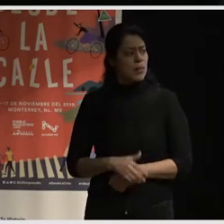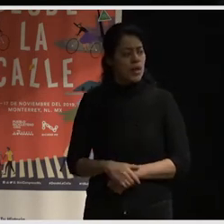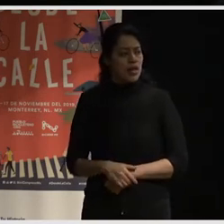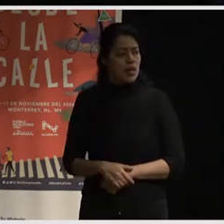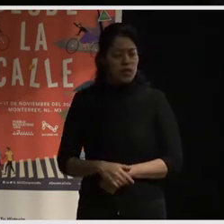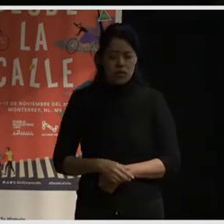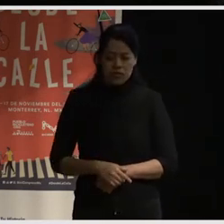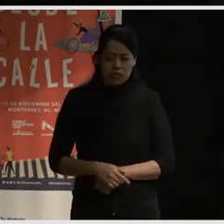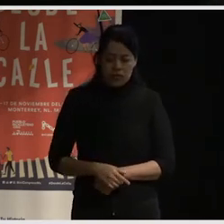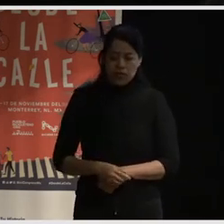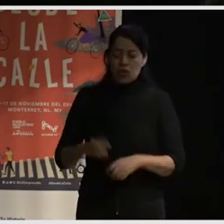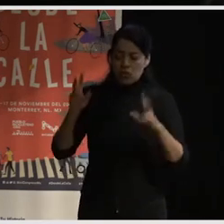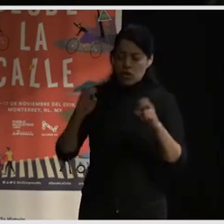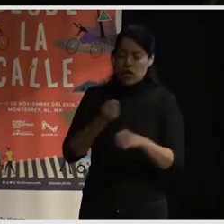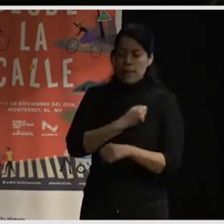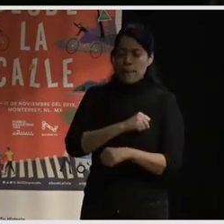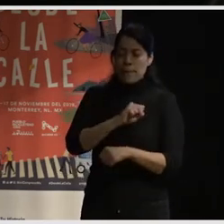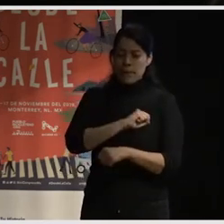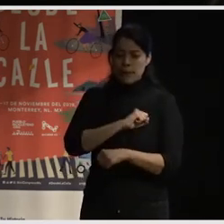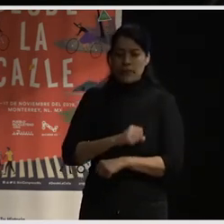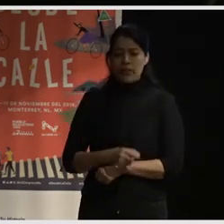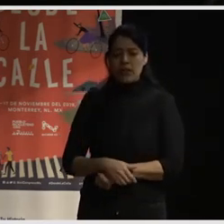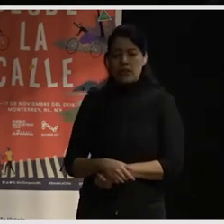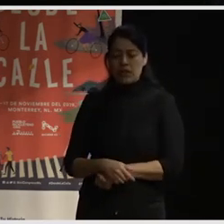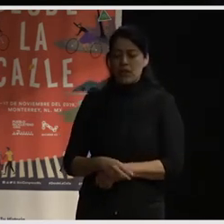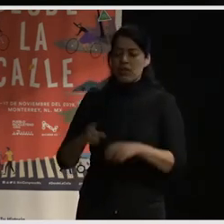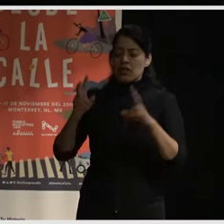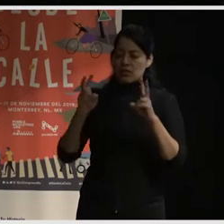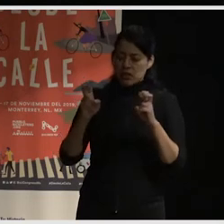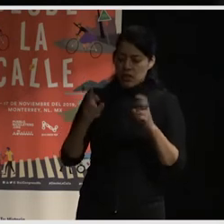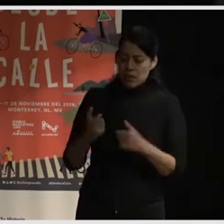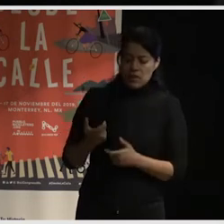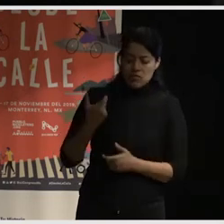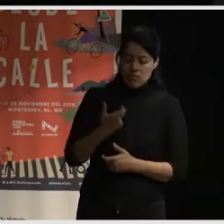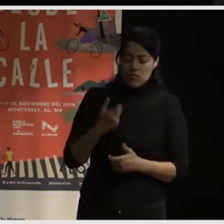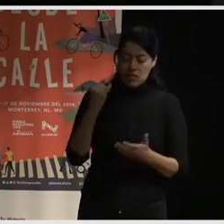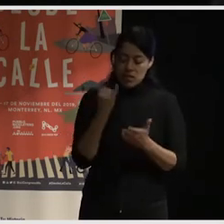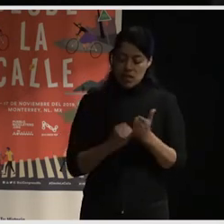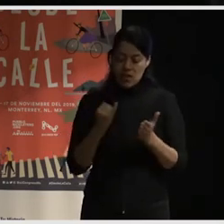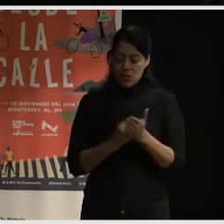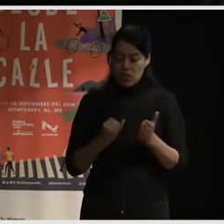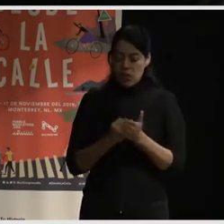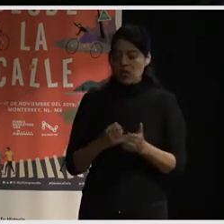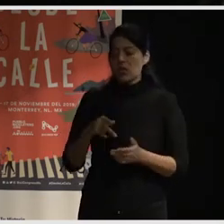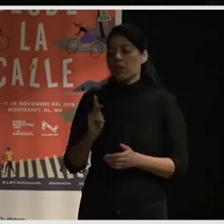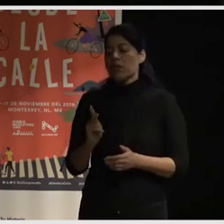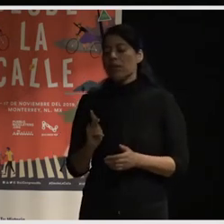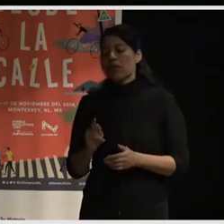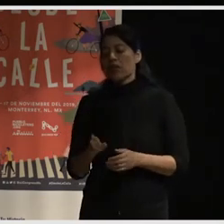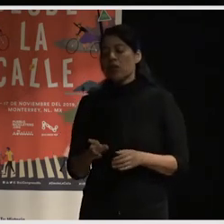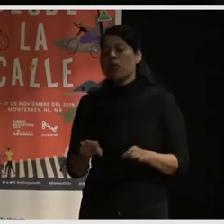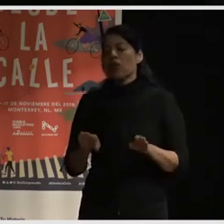por ahí los temas de salud ya mencioné tú mencionaste un poco los temas del erario pero cómo podemos o